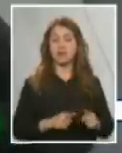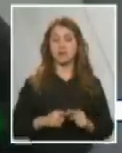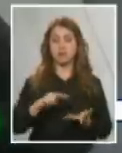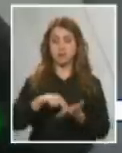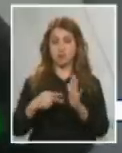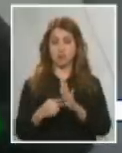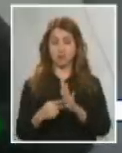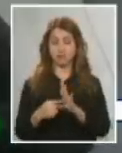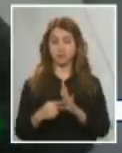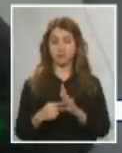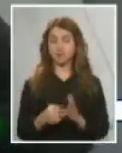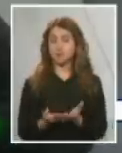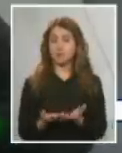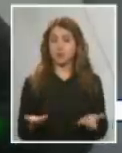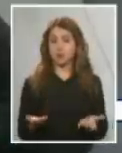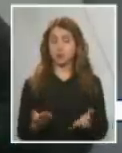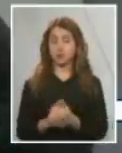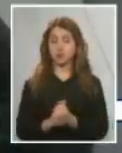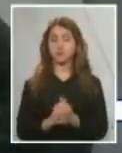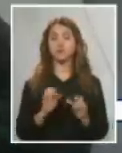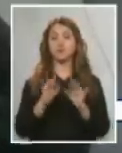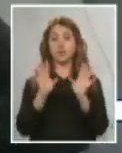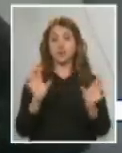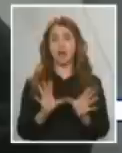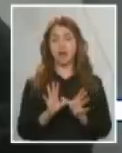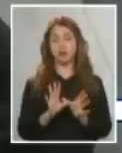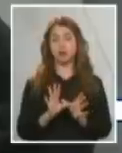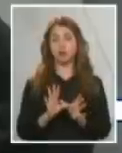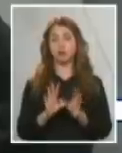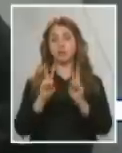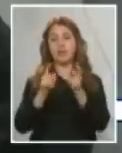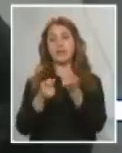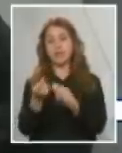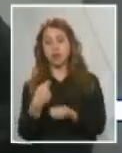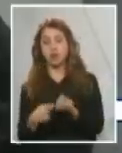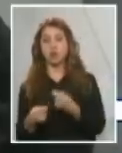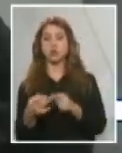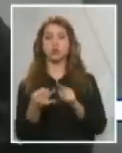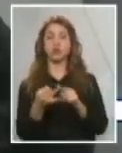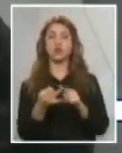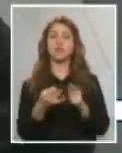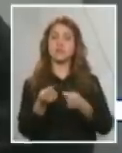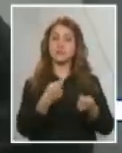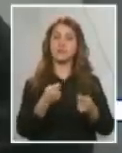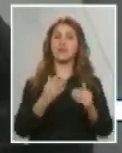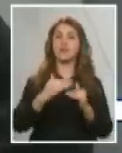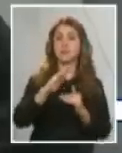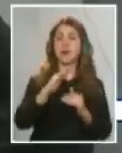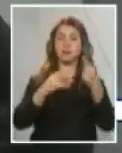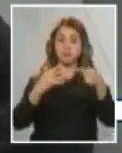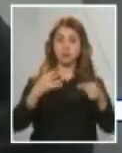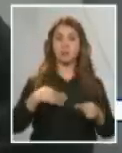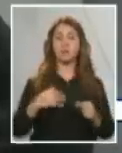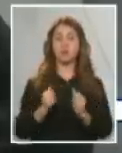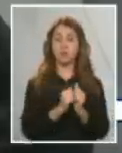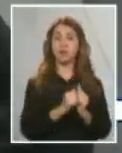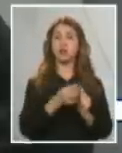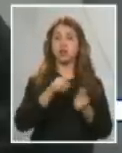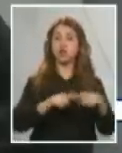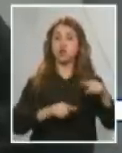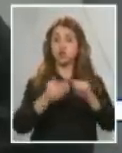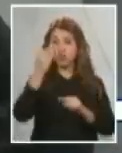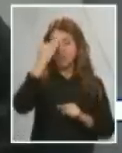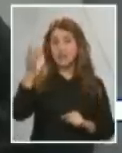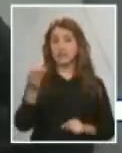problemáticas. Entonces, claro, más allá de lo que sea negocio, de lo que sea que se vende más, etcétera, mi compañera la otra vez lo decía,